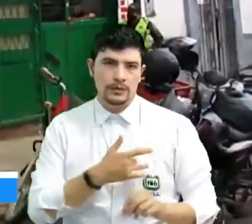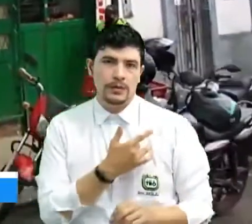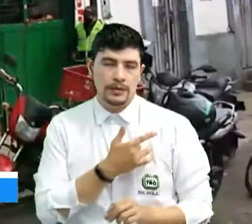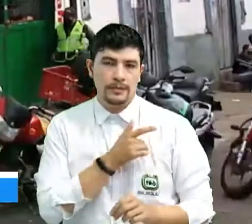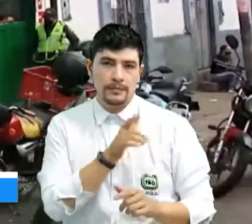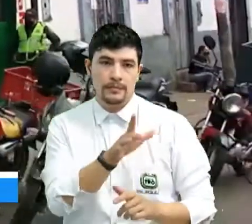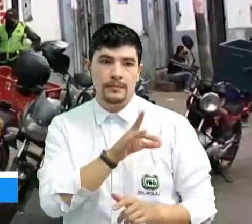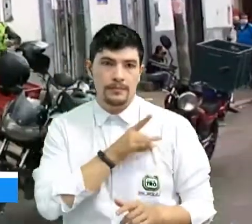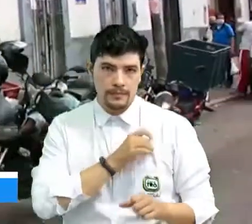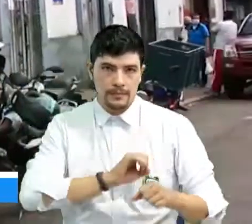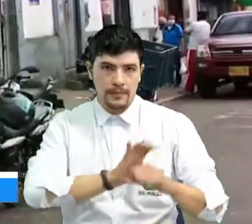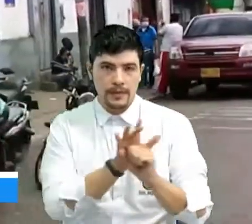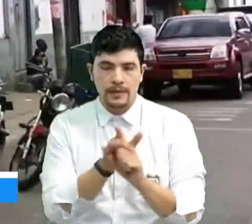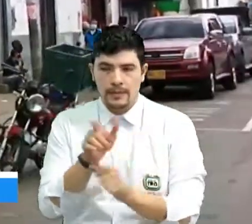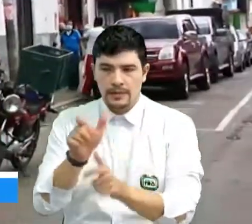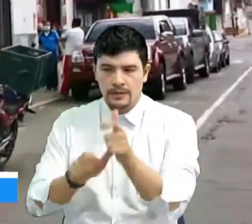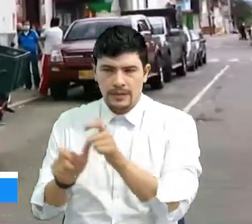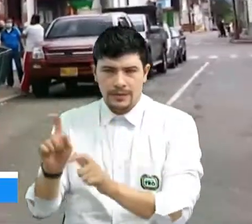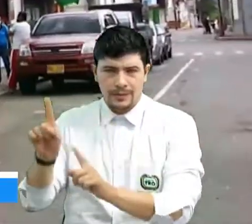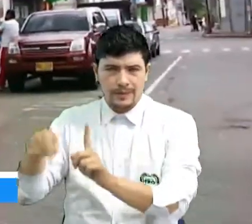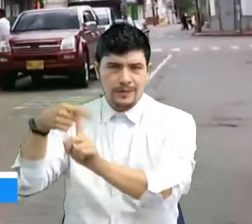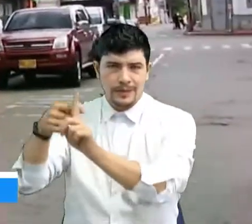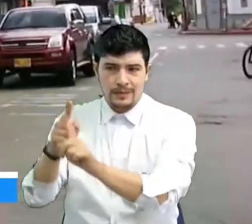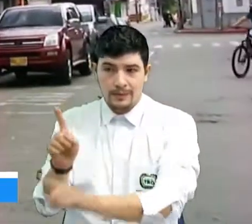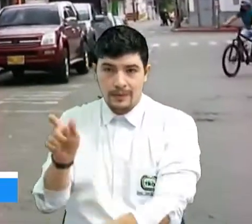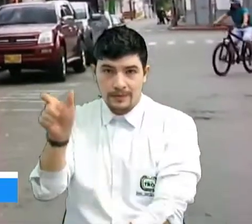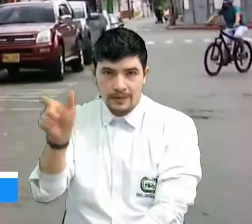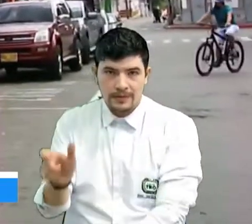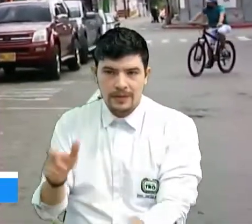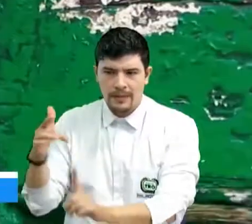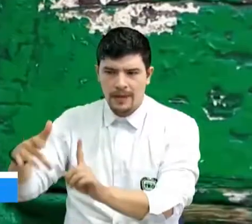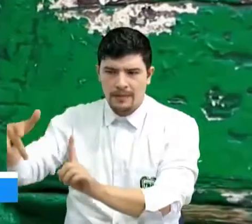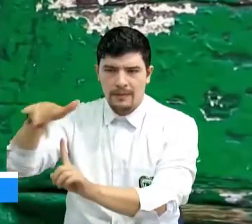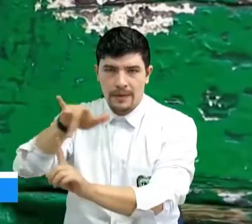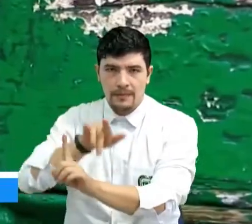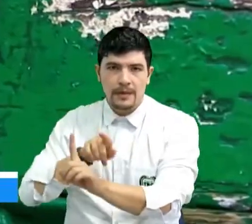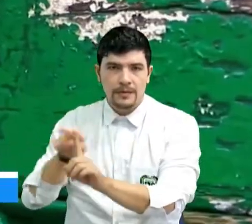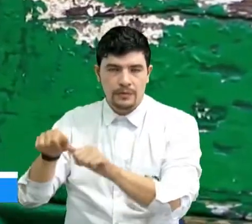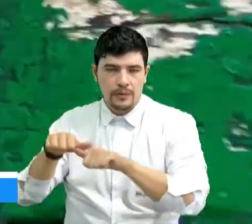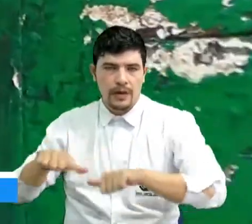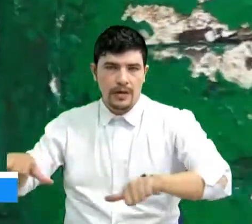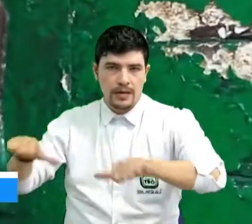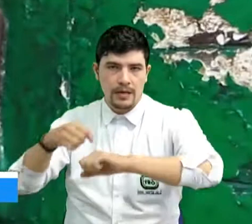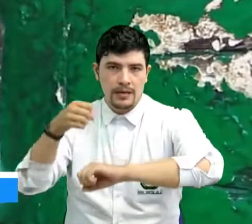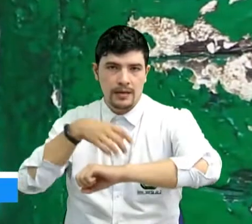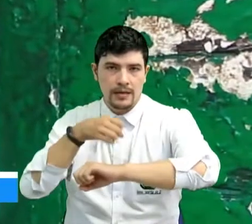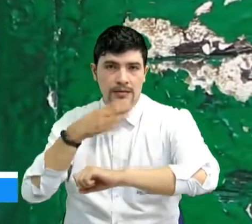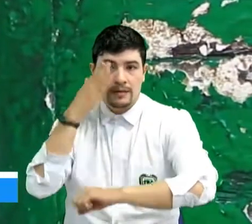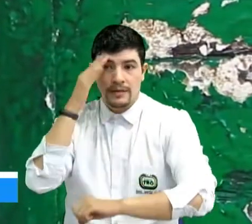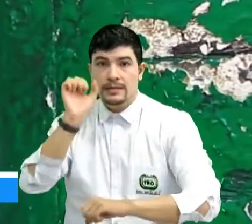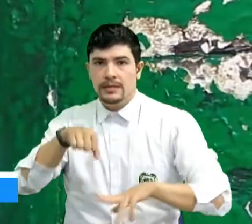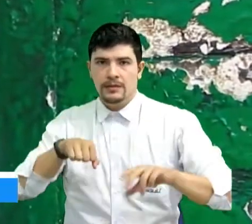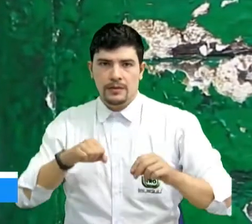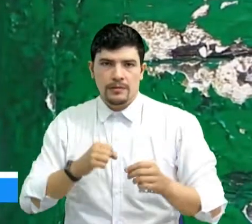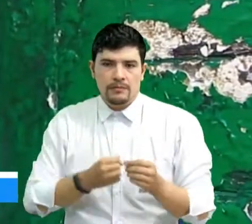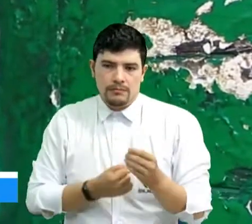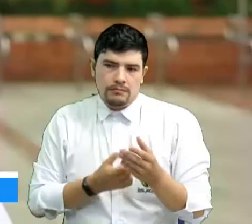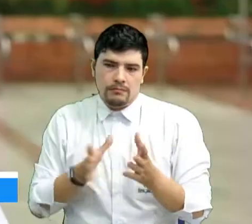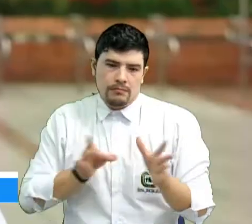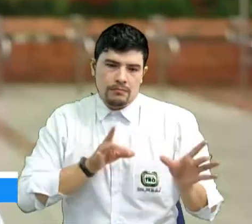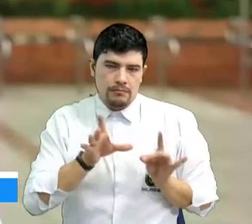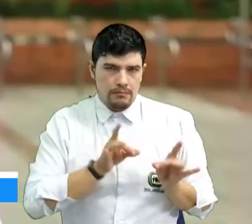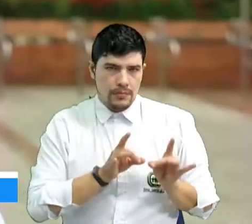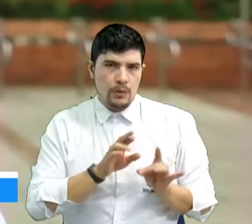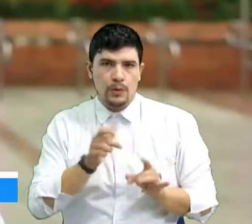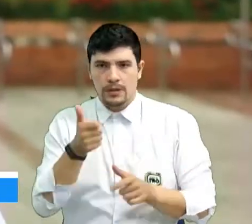que hayan podido tener contacto con el caso que dio positivo en la plaza principal de Florida Blanca. Estos 14